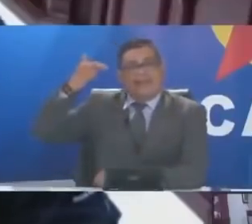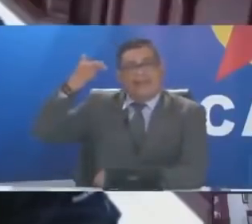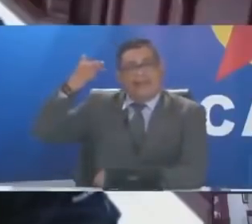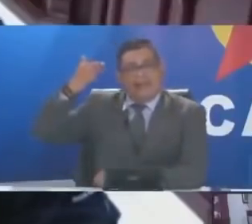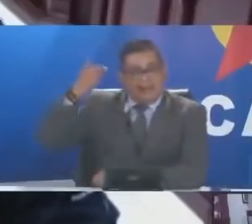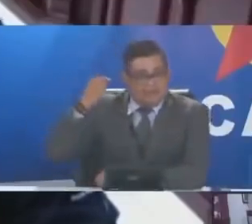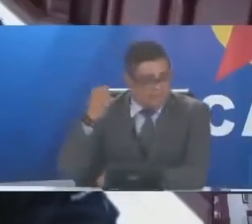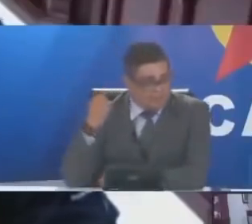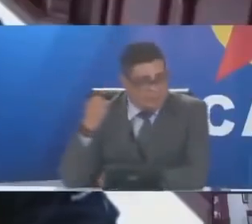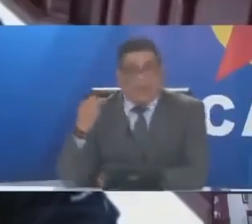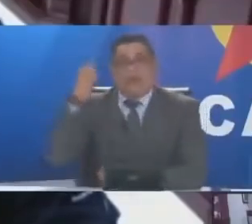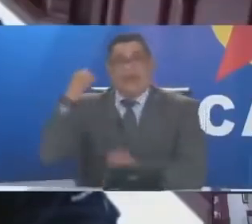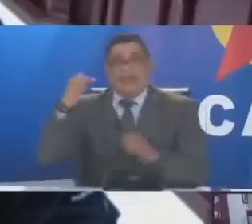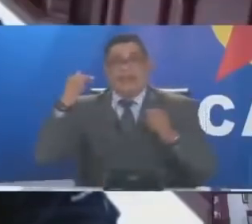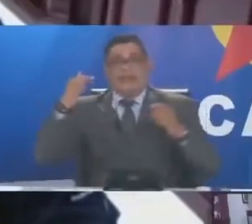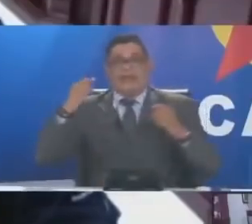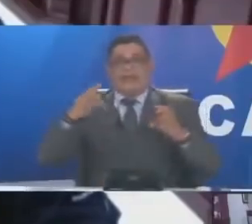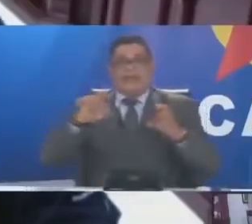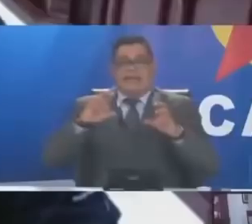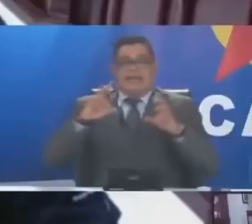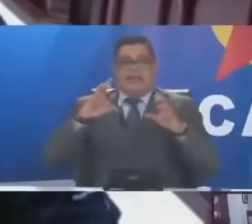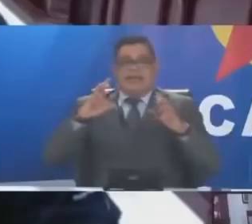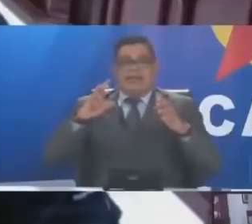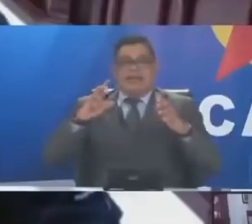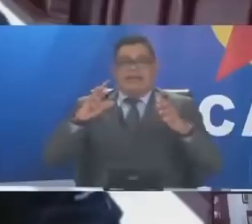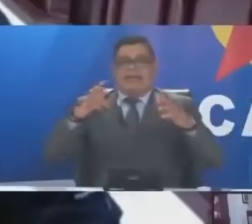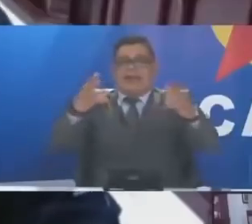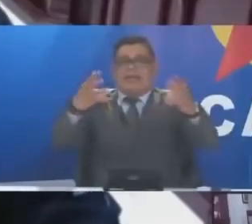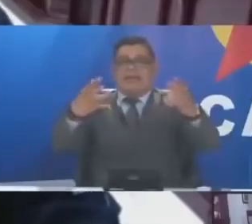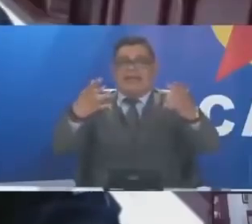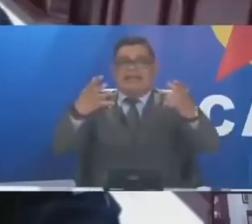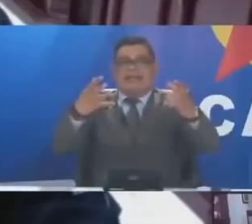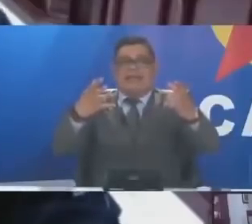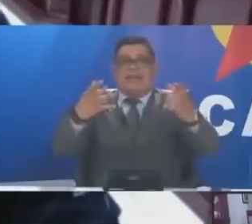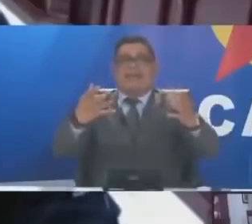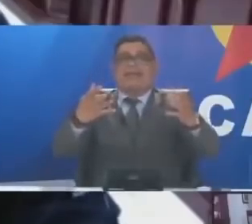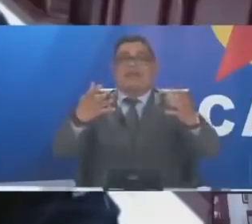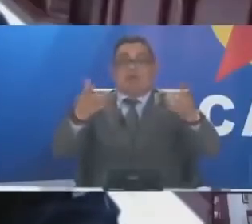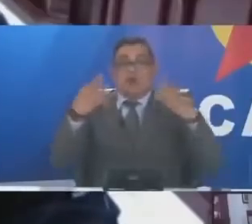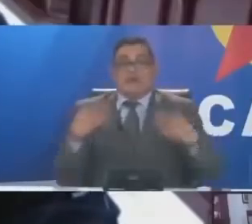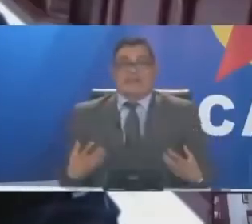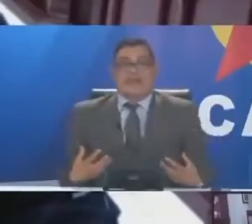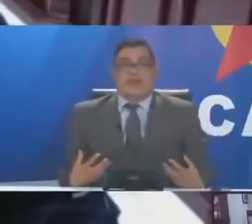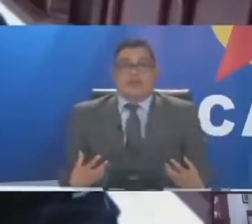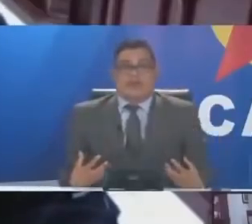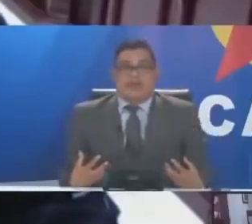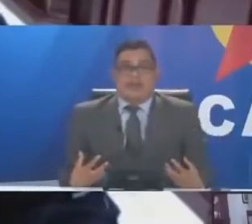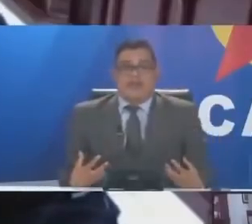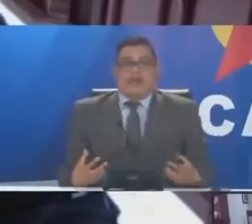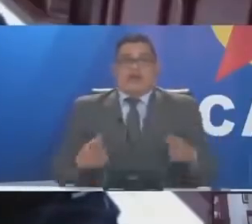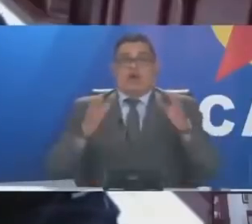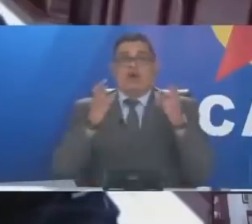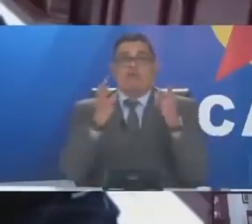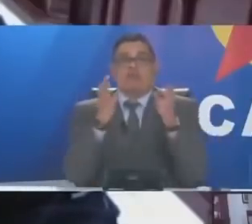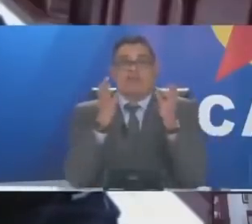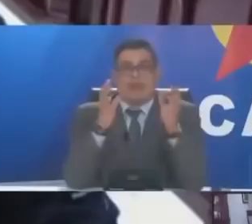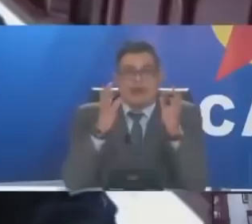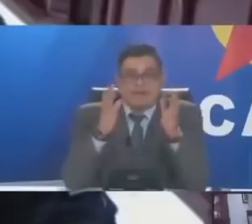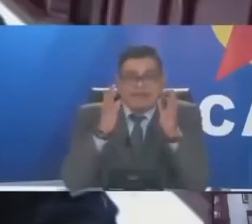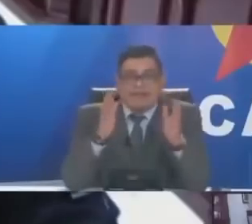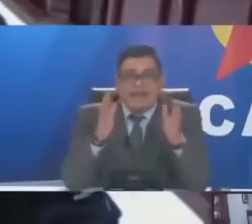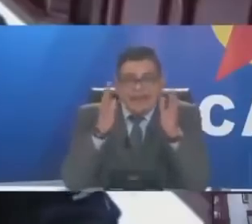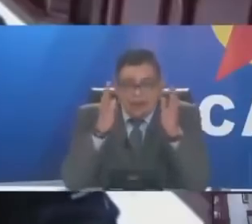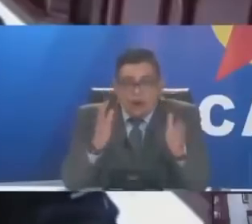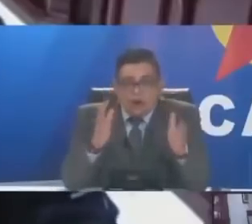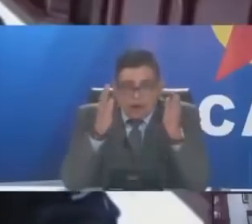se conectan y se ven afectadas y piensan que todo está en contra de él como se